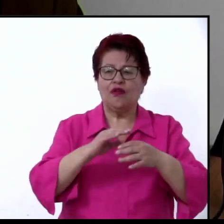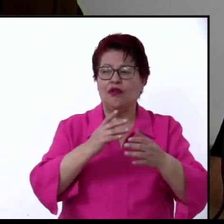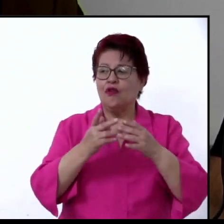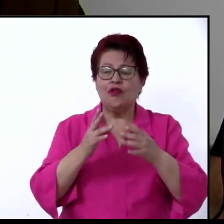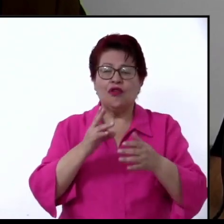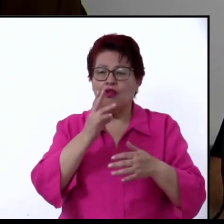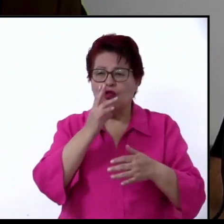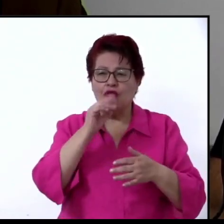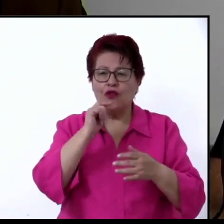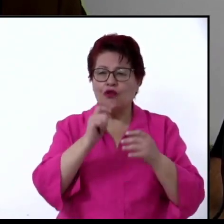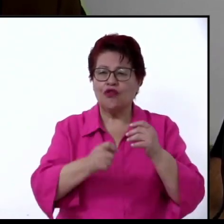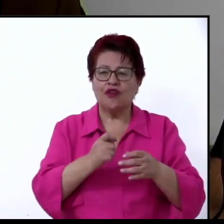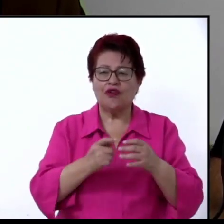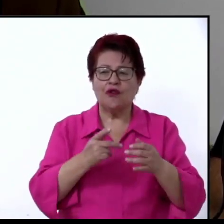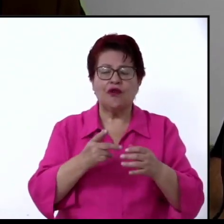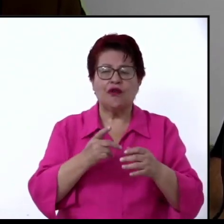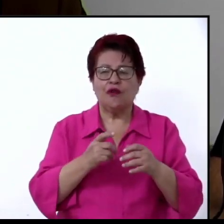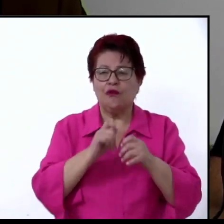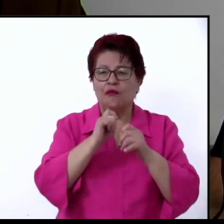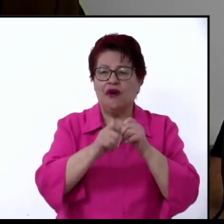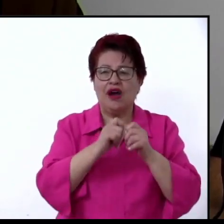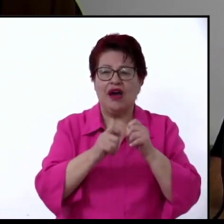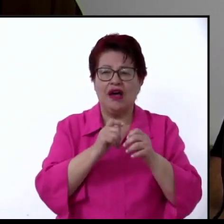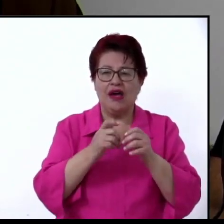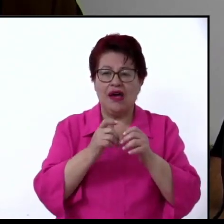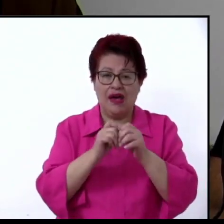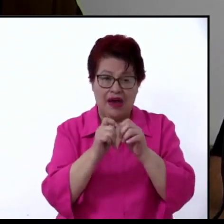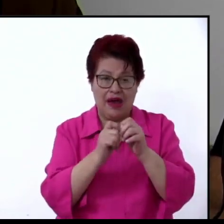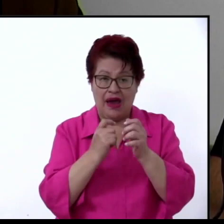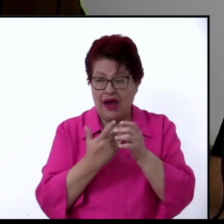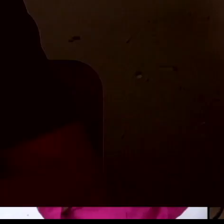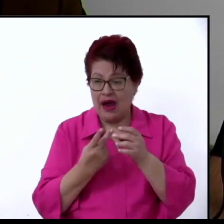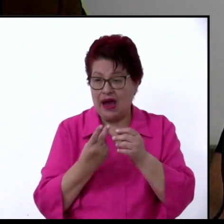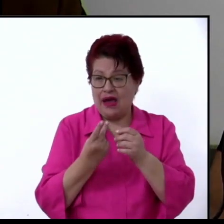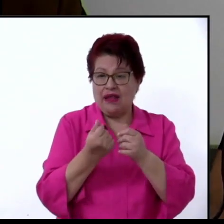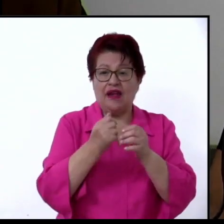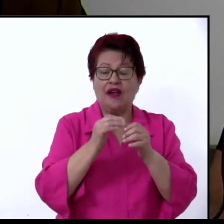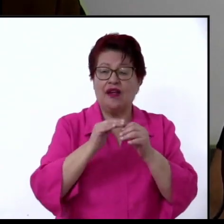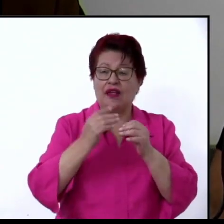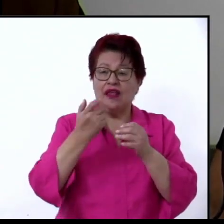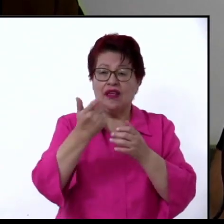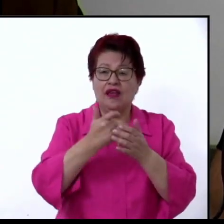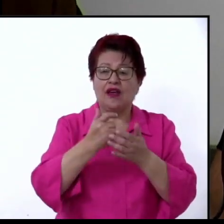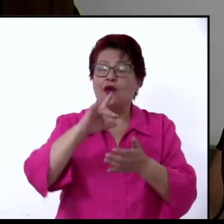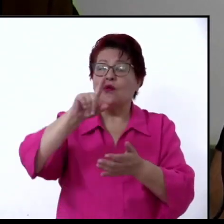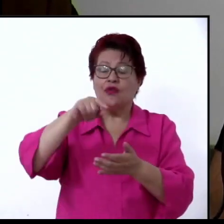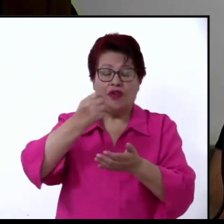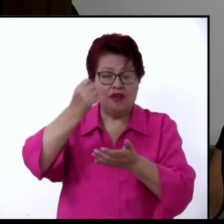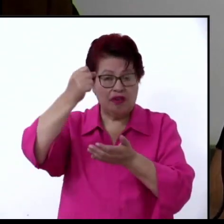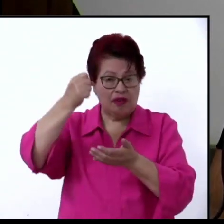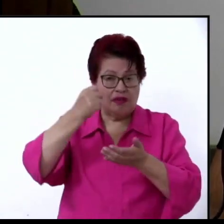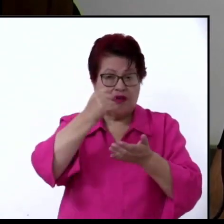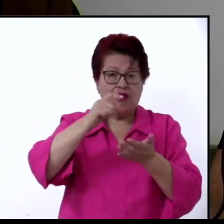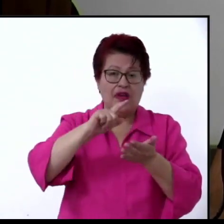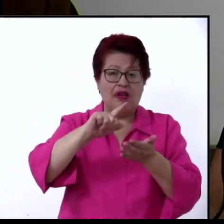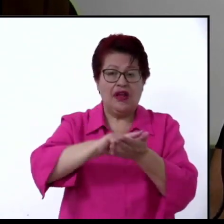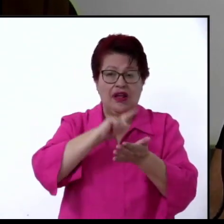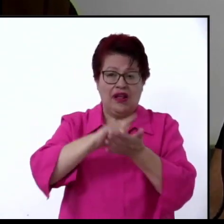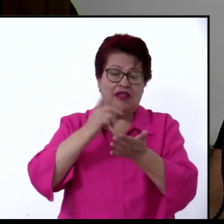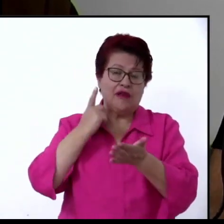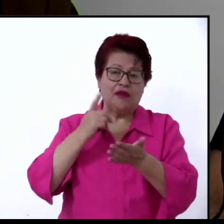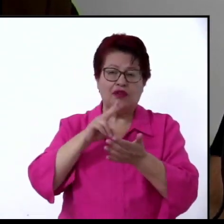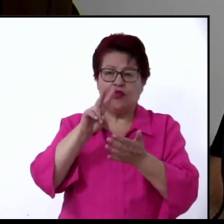de México ni un peso más. Es decir, el presupuesto que ustedes asignaron como legisladores en